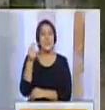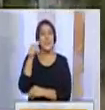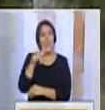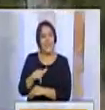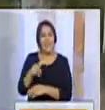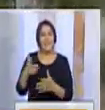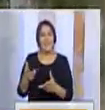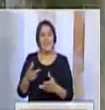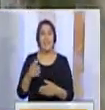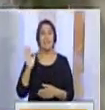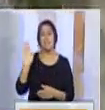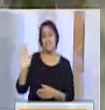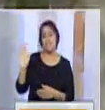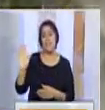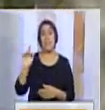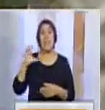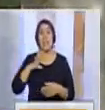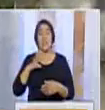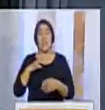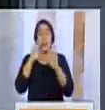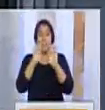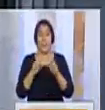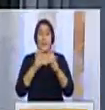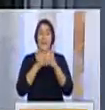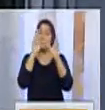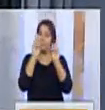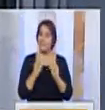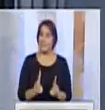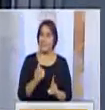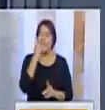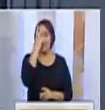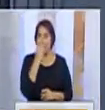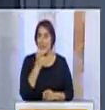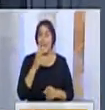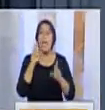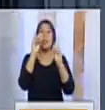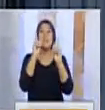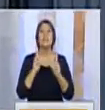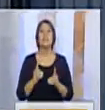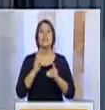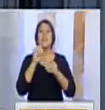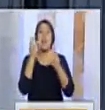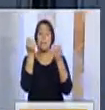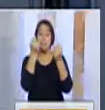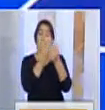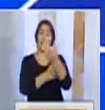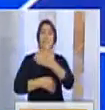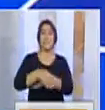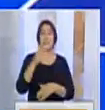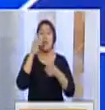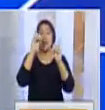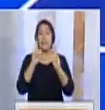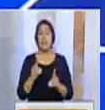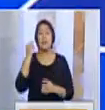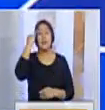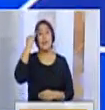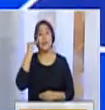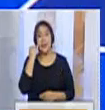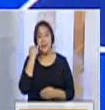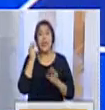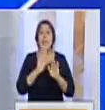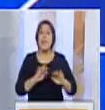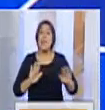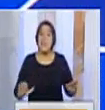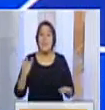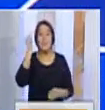tuvimos personas con discapacidad visual, discapacidad motriz, discapacidad intelectual, niños con síndrome de